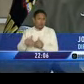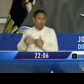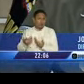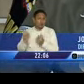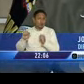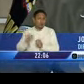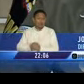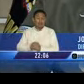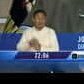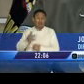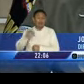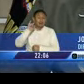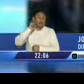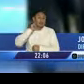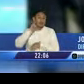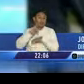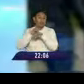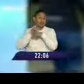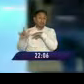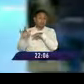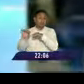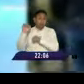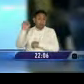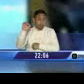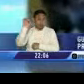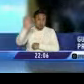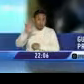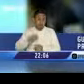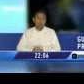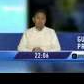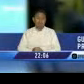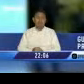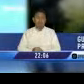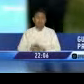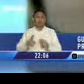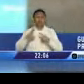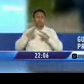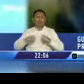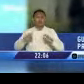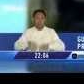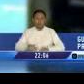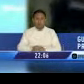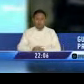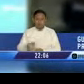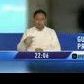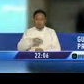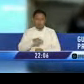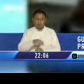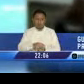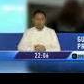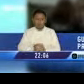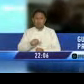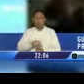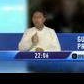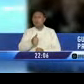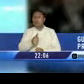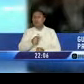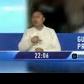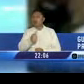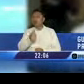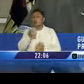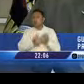para pornografía infantil. Las indagaciones además buscan determinar si es que hay también por delante otro posible